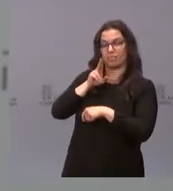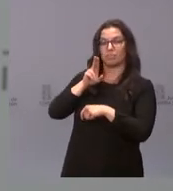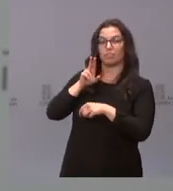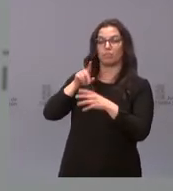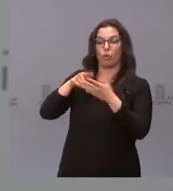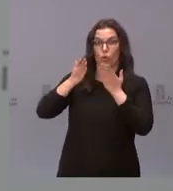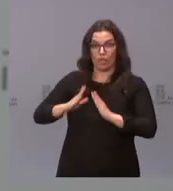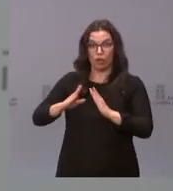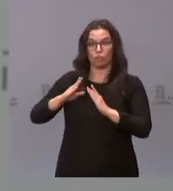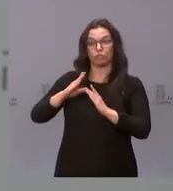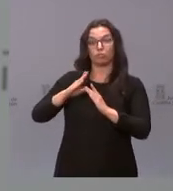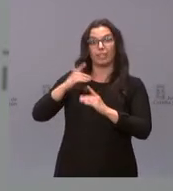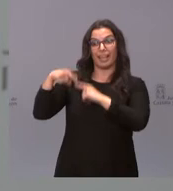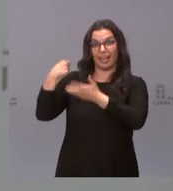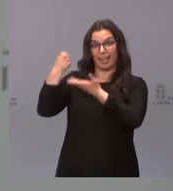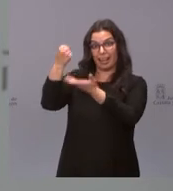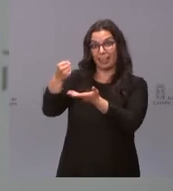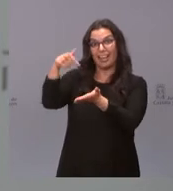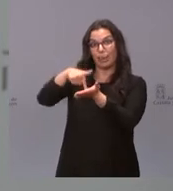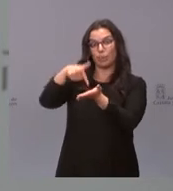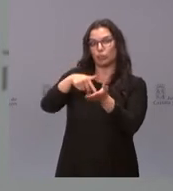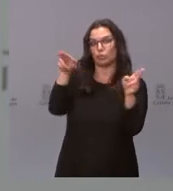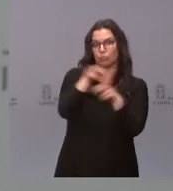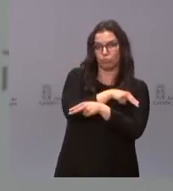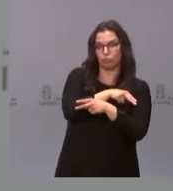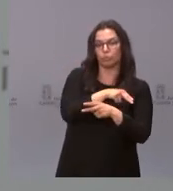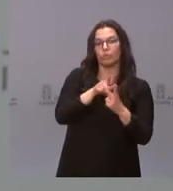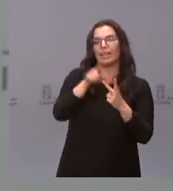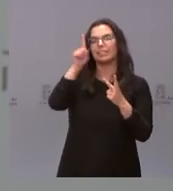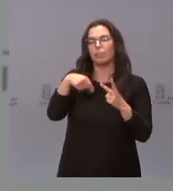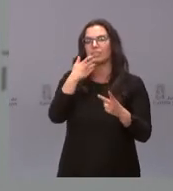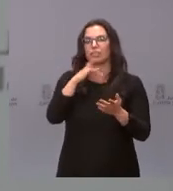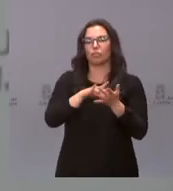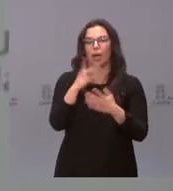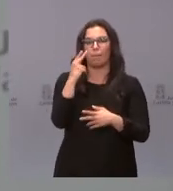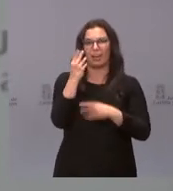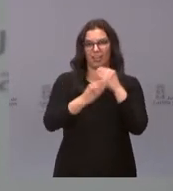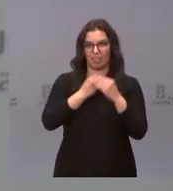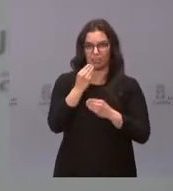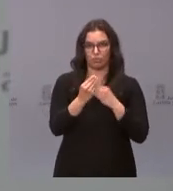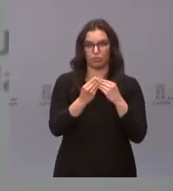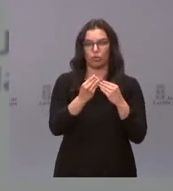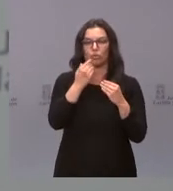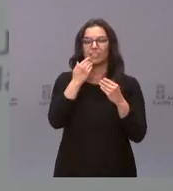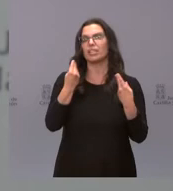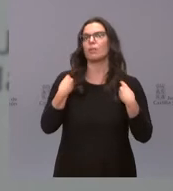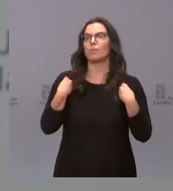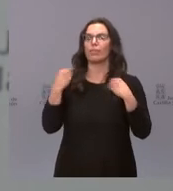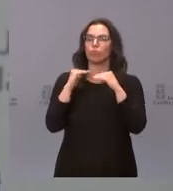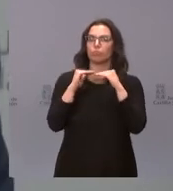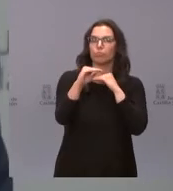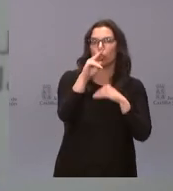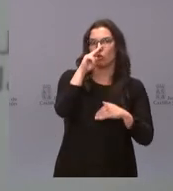descendientes y también para aquellos miembros de las uniones de hecho que tengan una convivencia estable de al menos dos